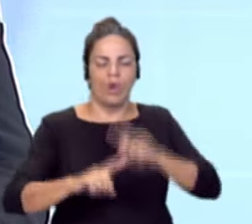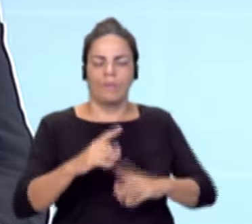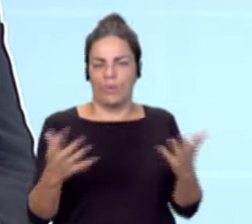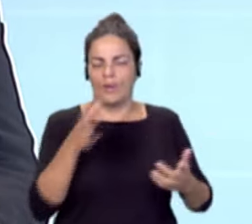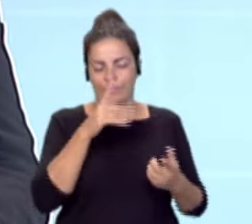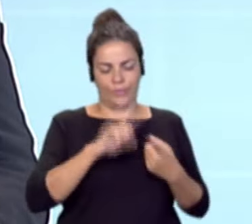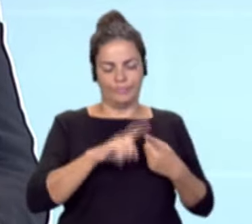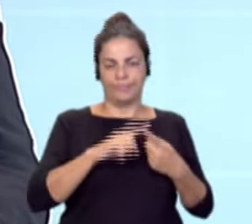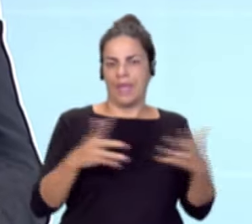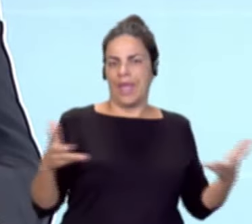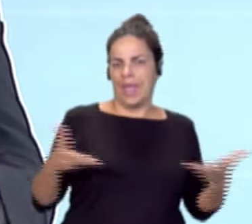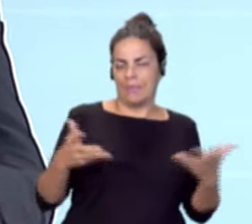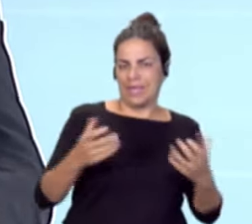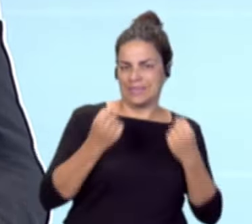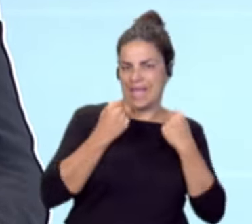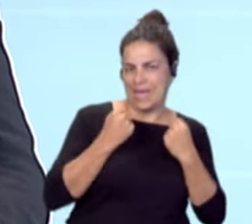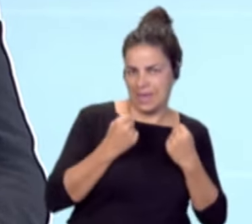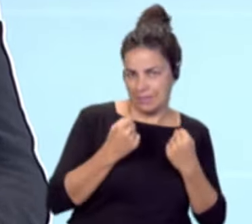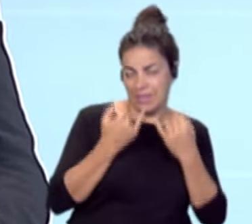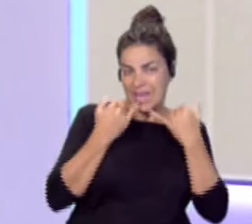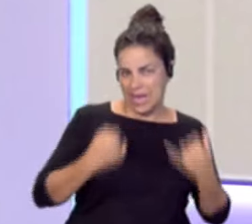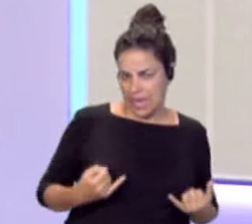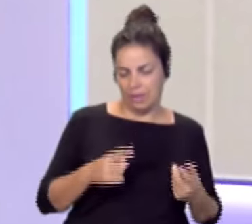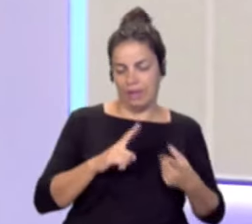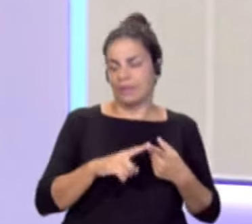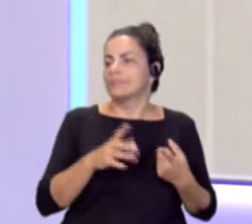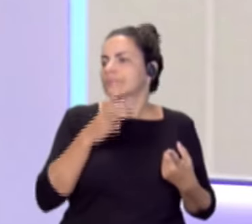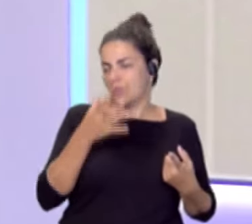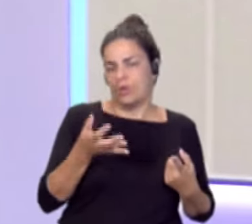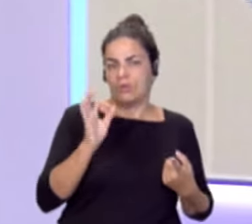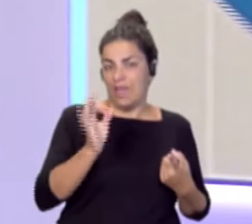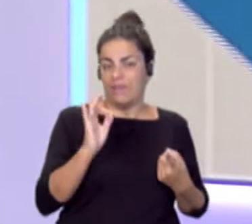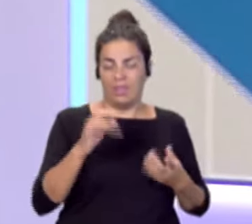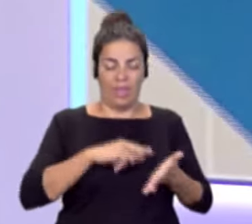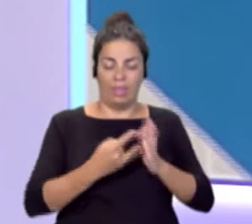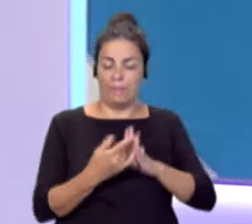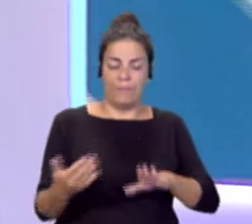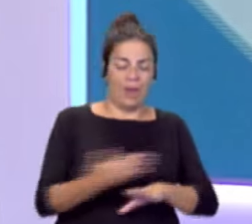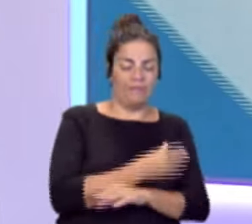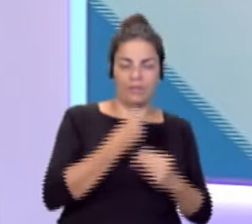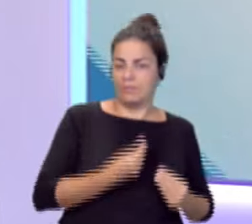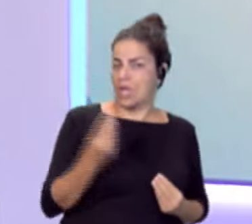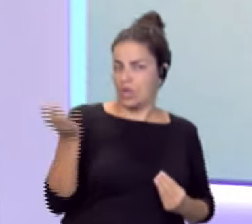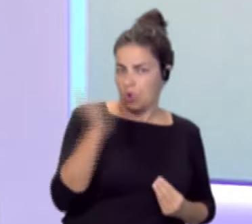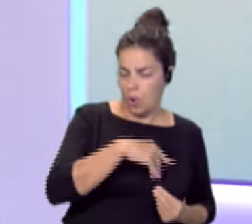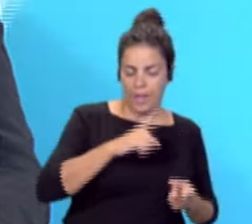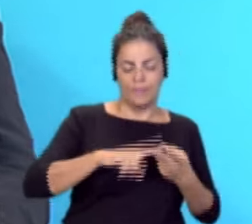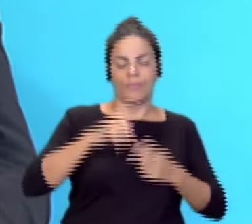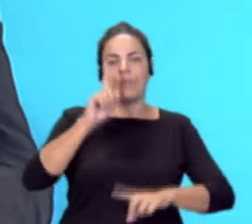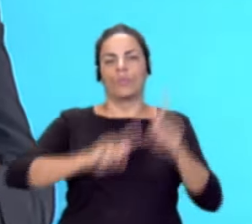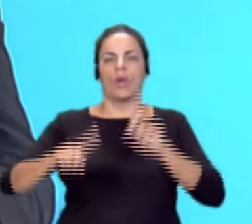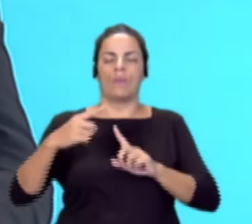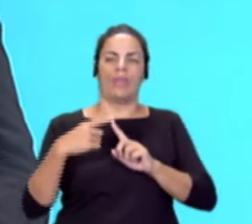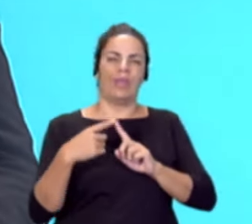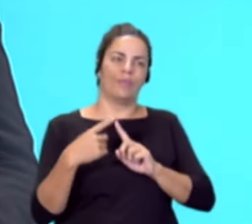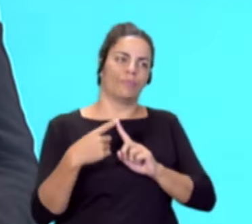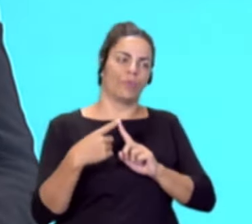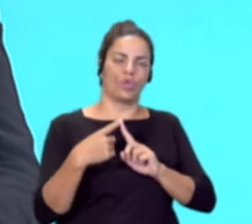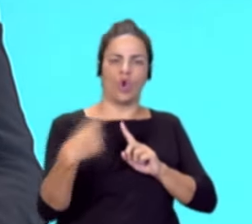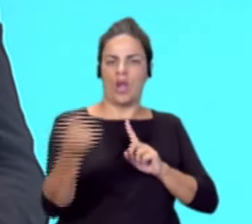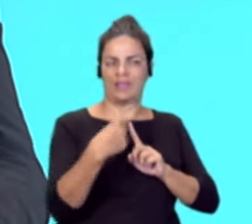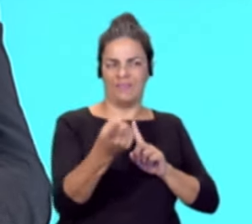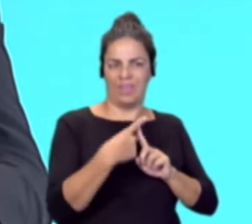emergencia energética, es una cuestión de que efectivamente una falta de planificación, tenemos problemas de conectividad, es una falta